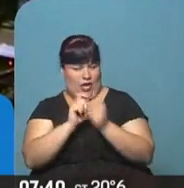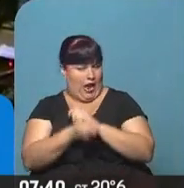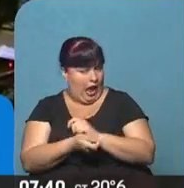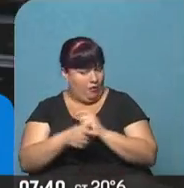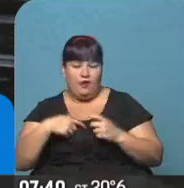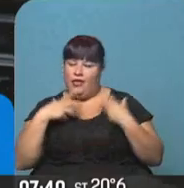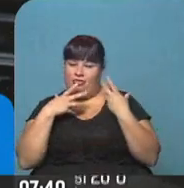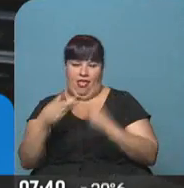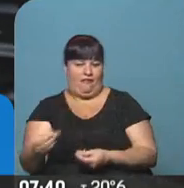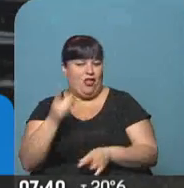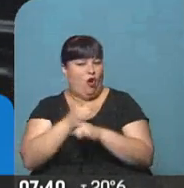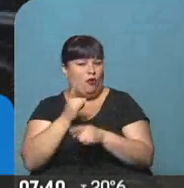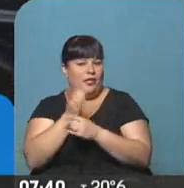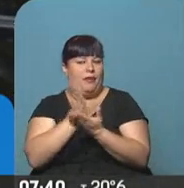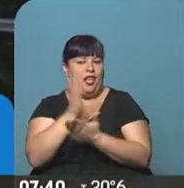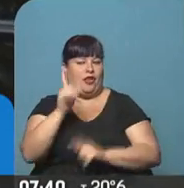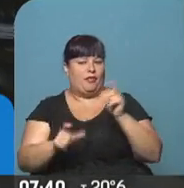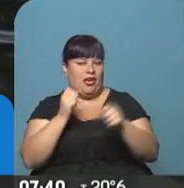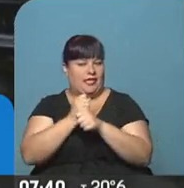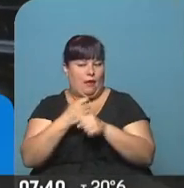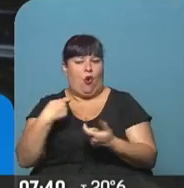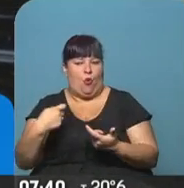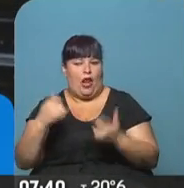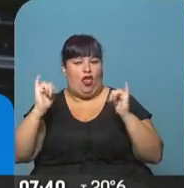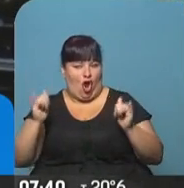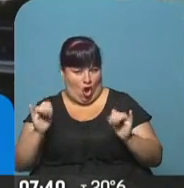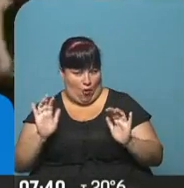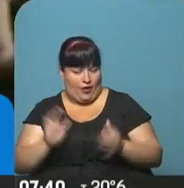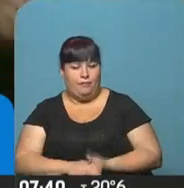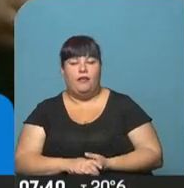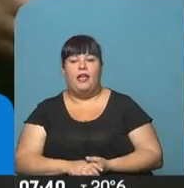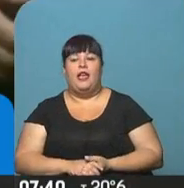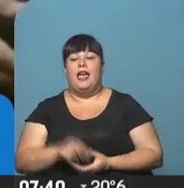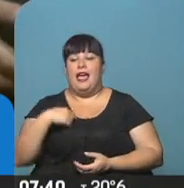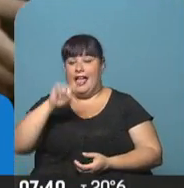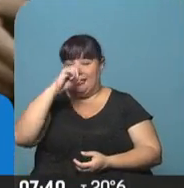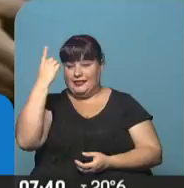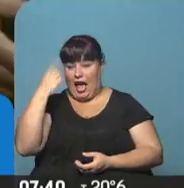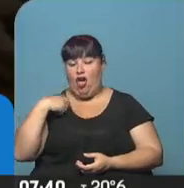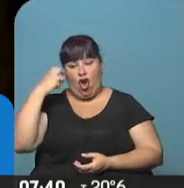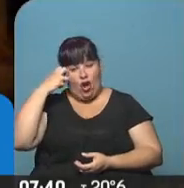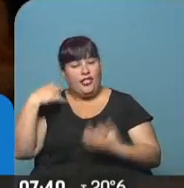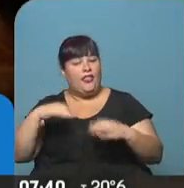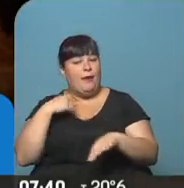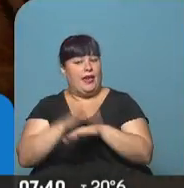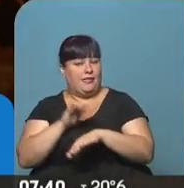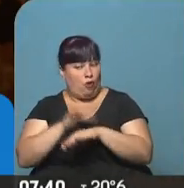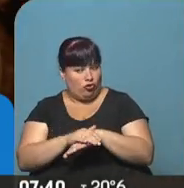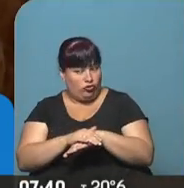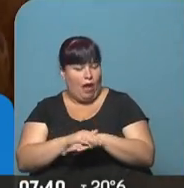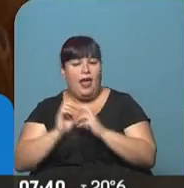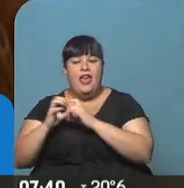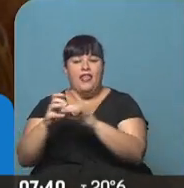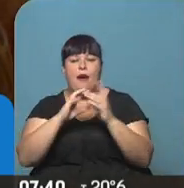porque vamos a defender, como siempre, los derechos de los trabajadores, de los jubilados y de la juventud. Como Estado Nacional y como Congreso nos tenemos que hacer cargo y